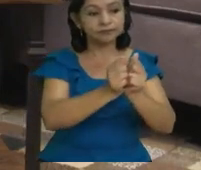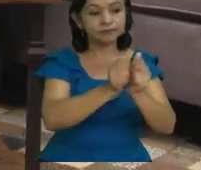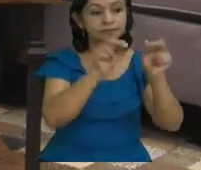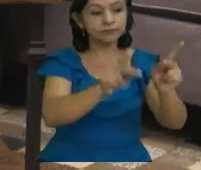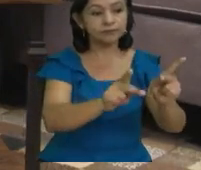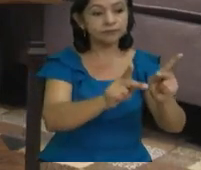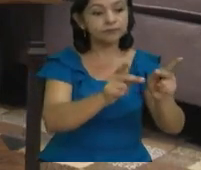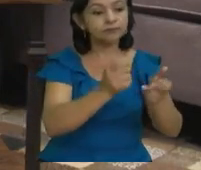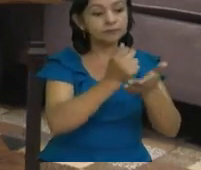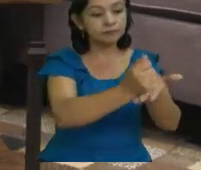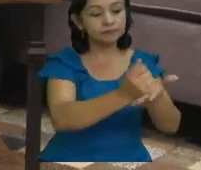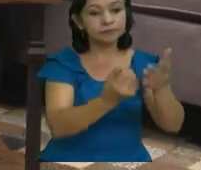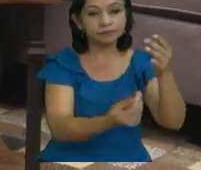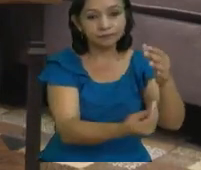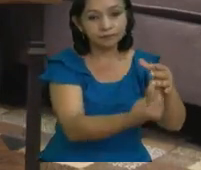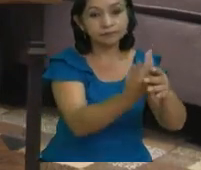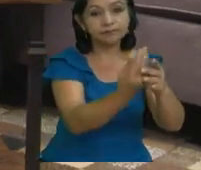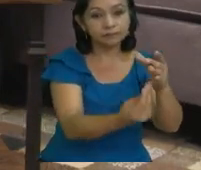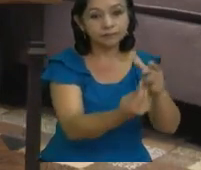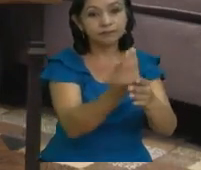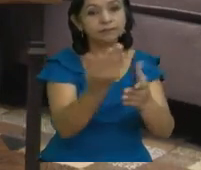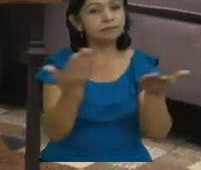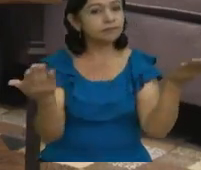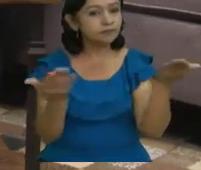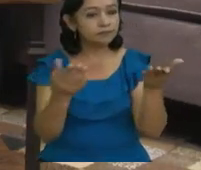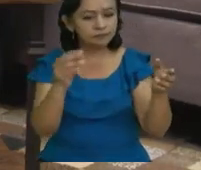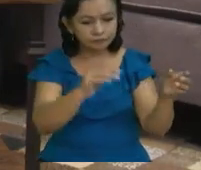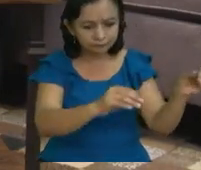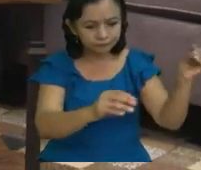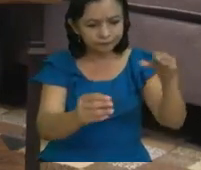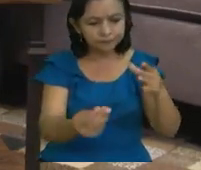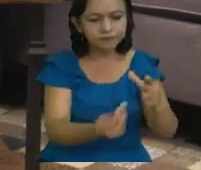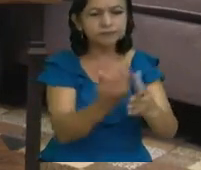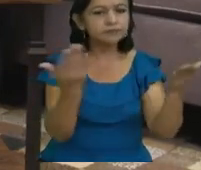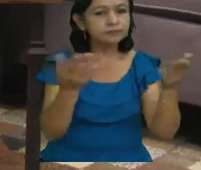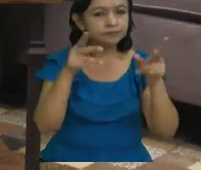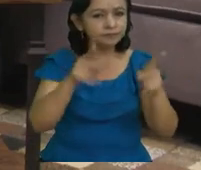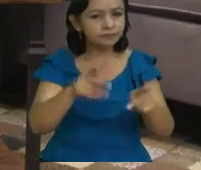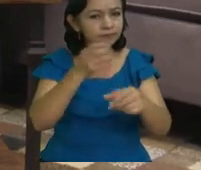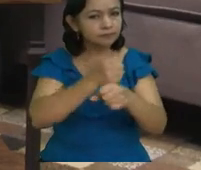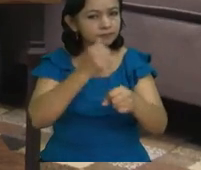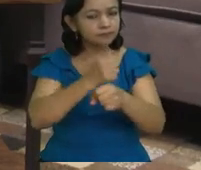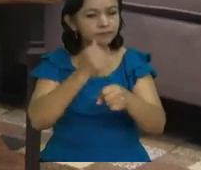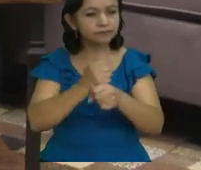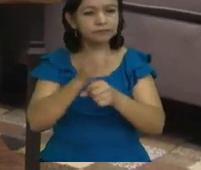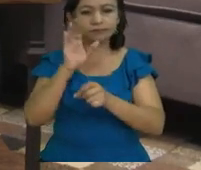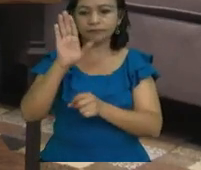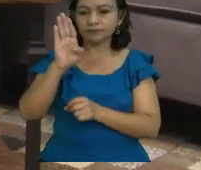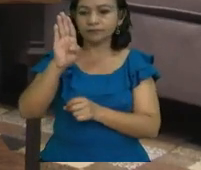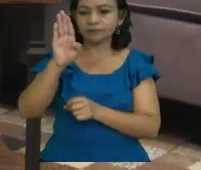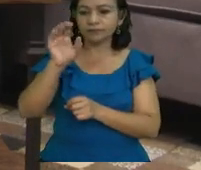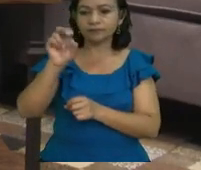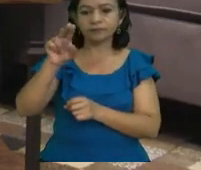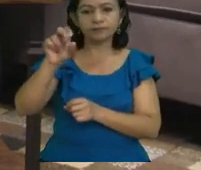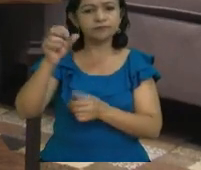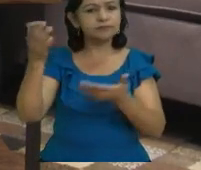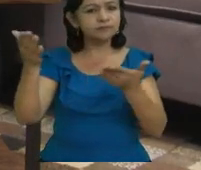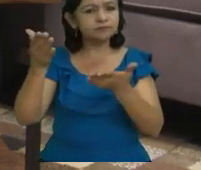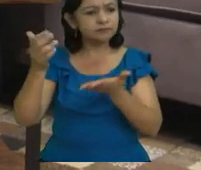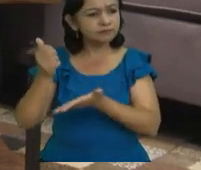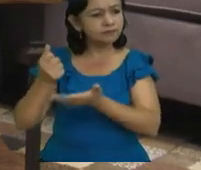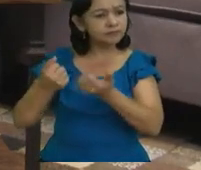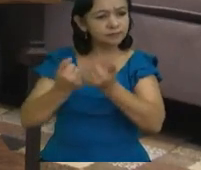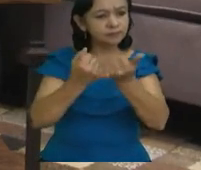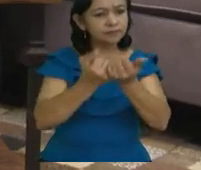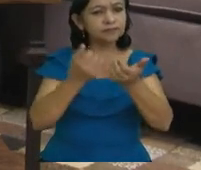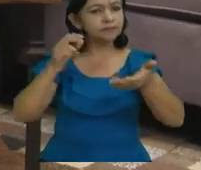productores. Dentro de esa dinámica, pues usted mencionaba, nos dejaba entrever una línea de bonos tecnológicos, es decir, esos aspectos,